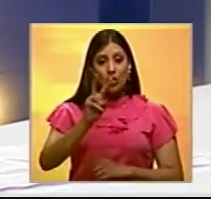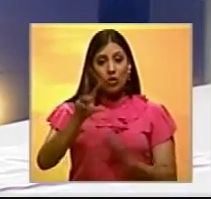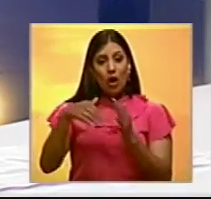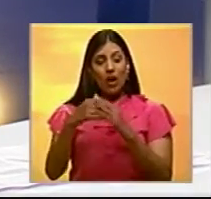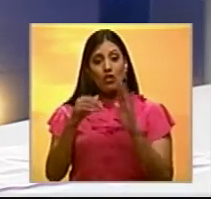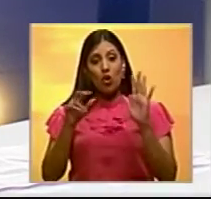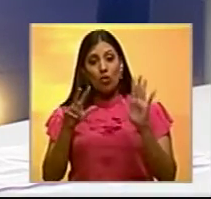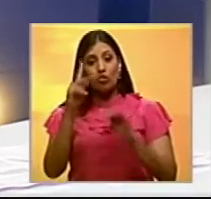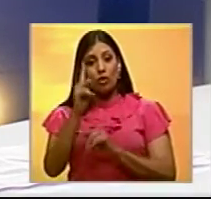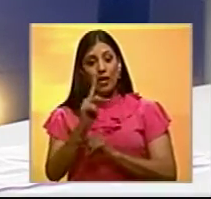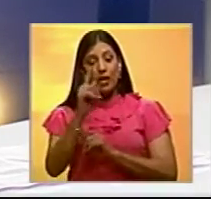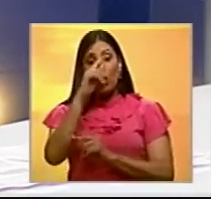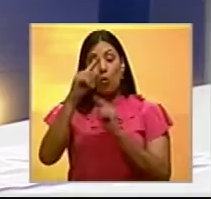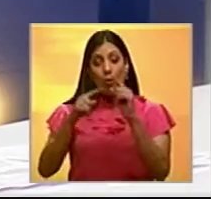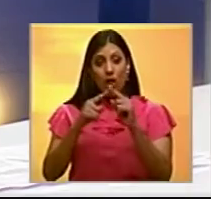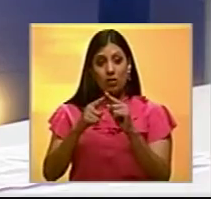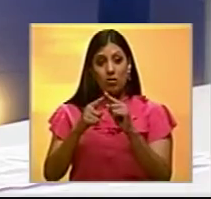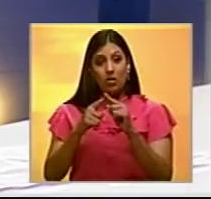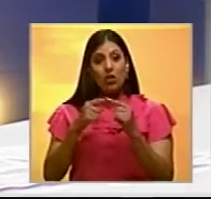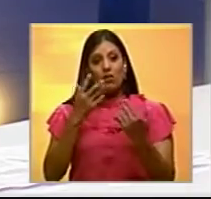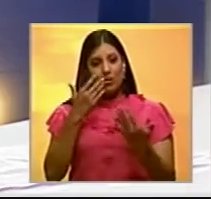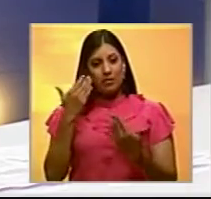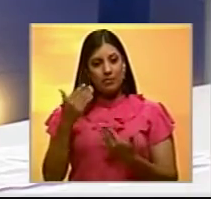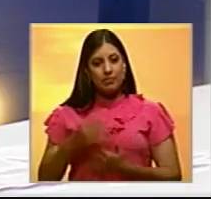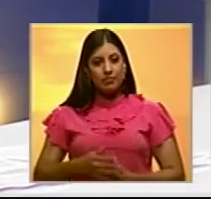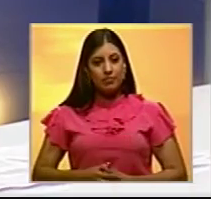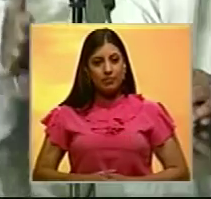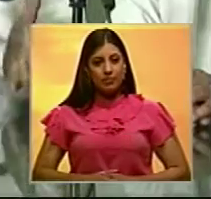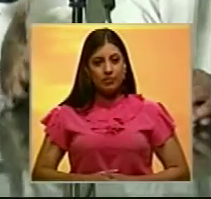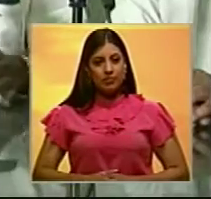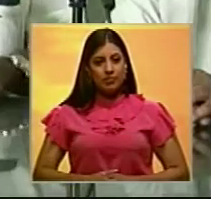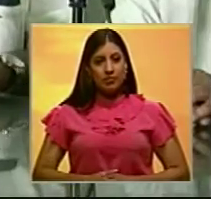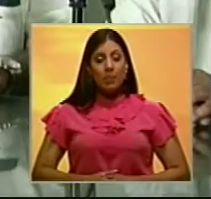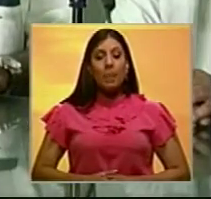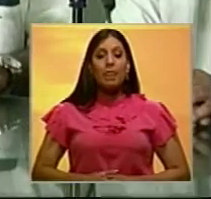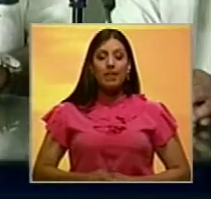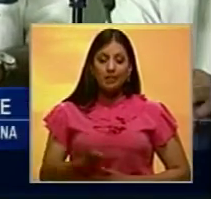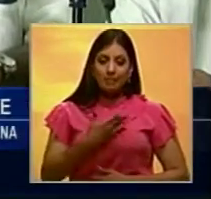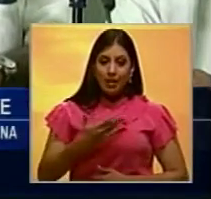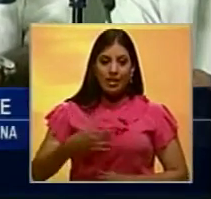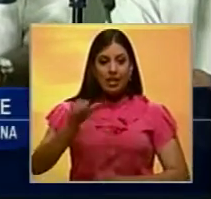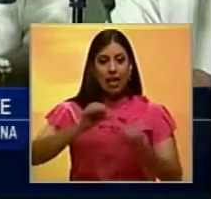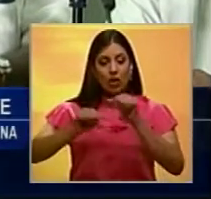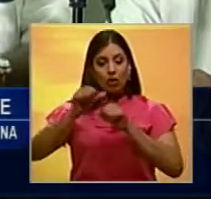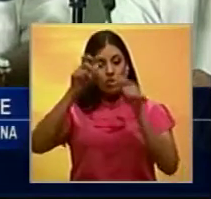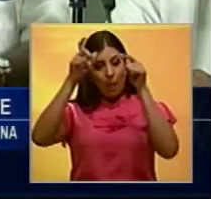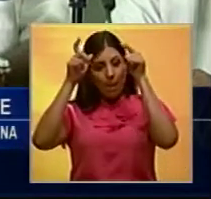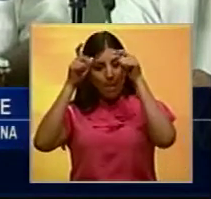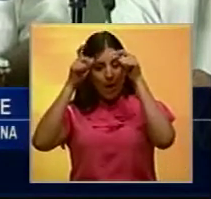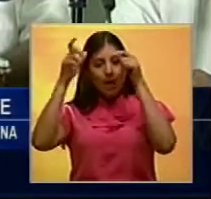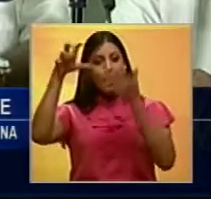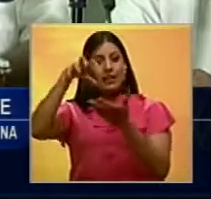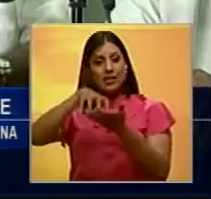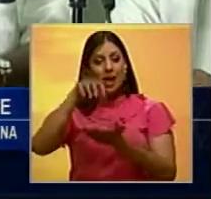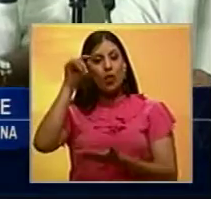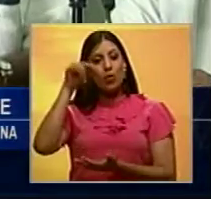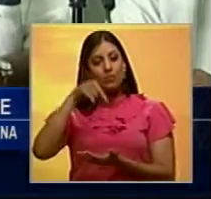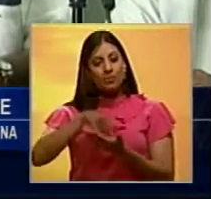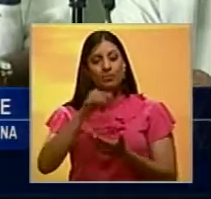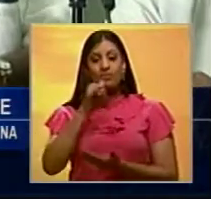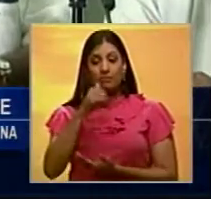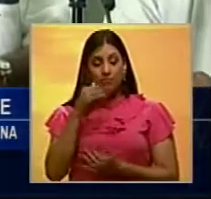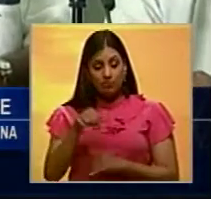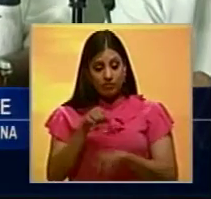a 8 kilos al año. Randolfo Blanco nos amplía. El presidente de la Asociación de Ganaderos del Estado Carabobo informó que en